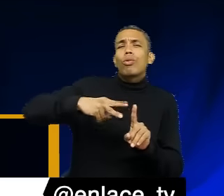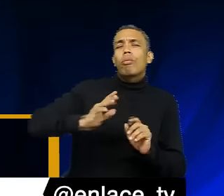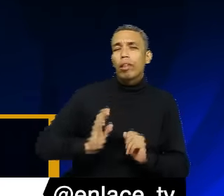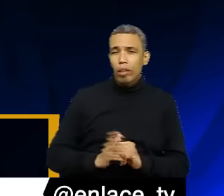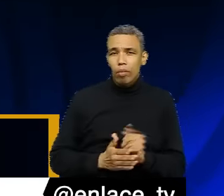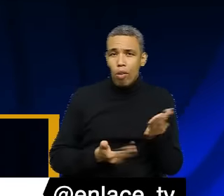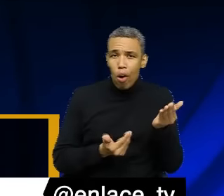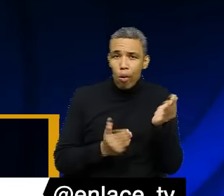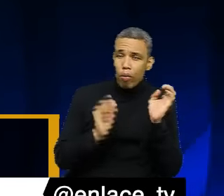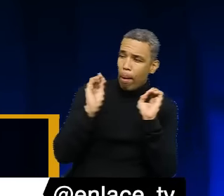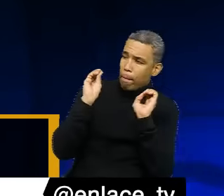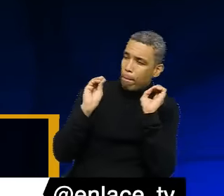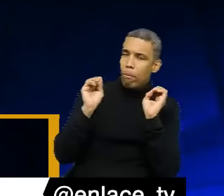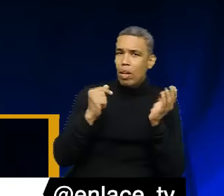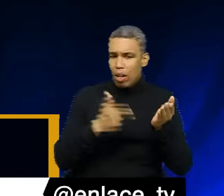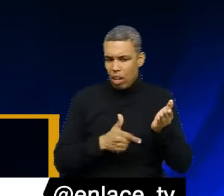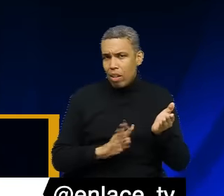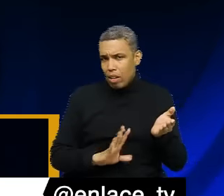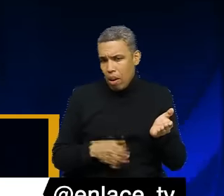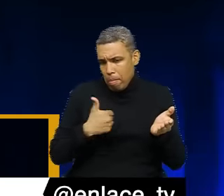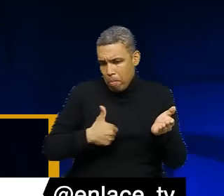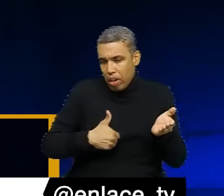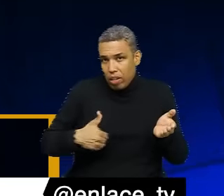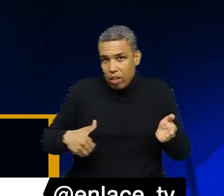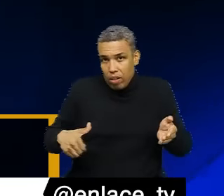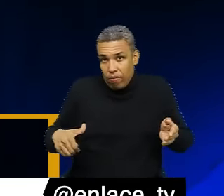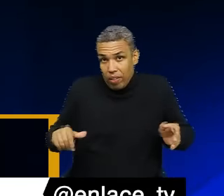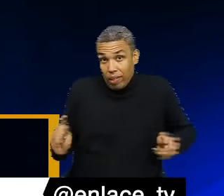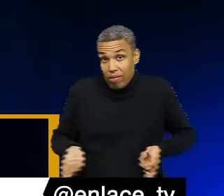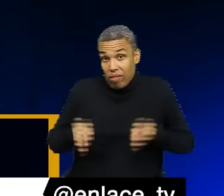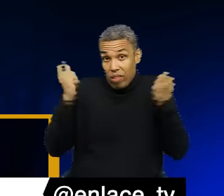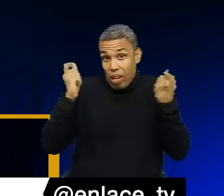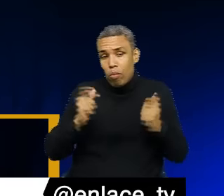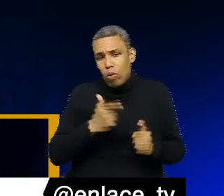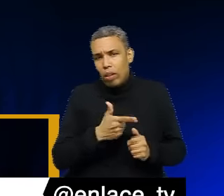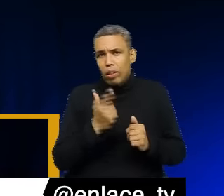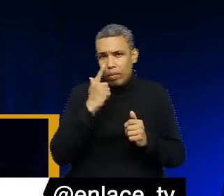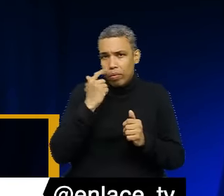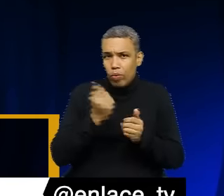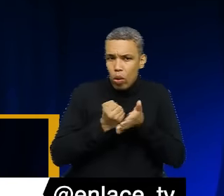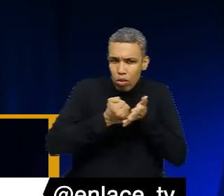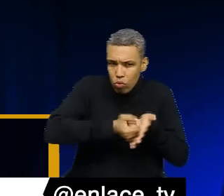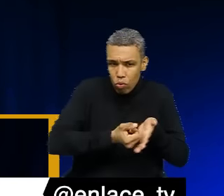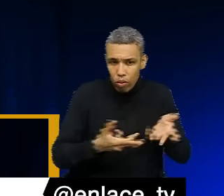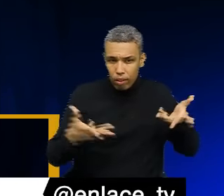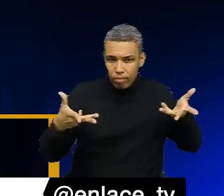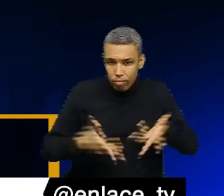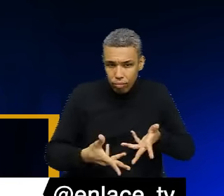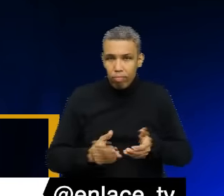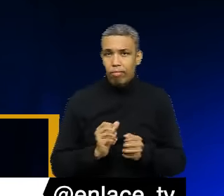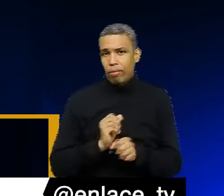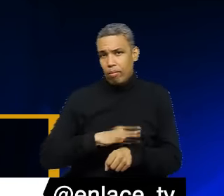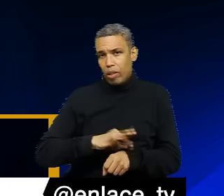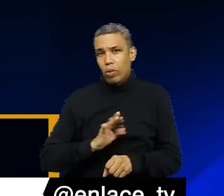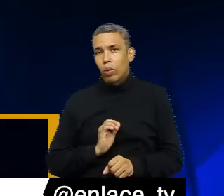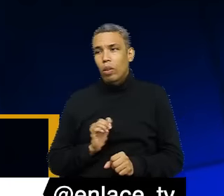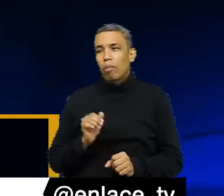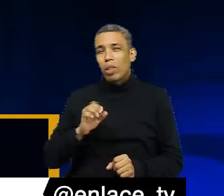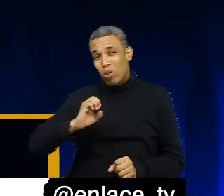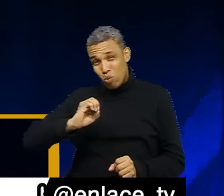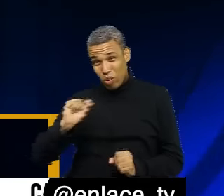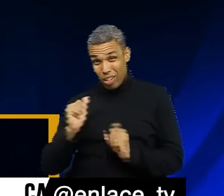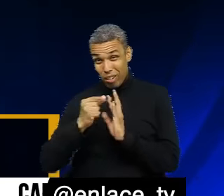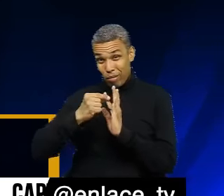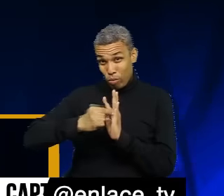familiar. Enlace Noticias expresa sus condolencias y acompaña solidariamente a la familia de esta pareja de esposos que padeció